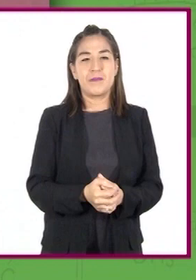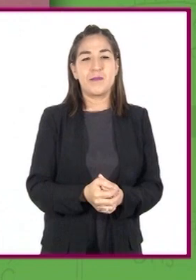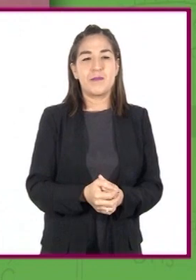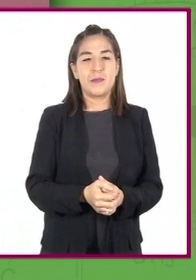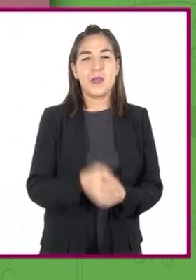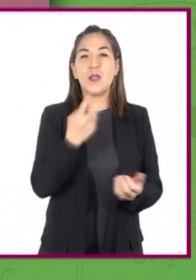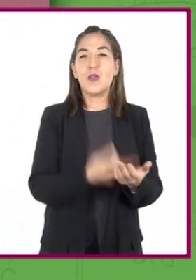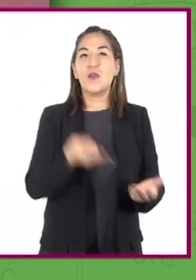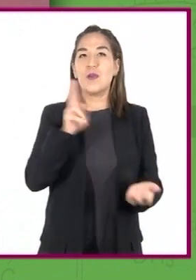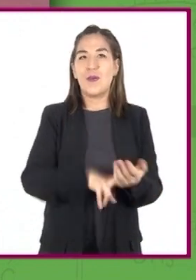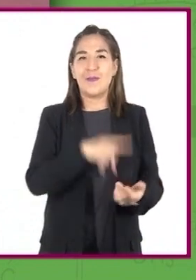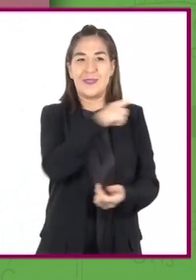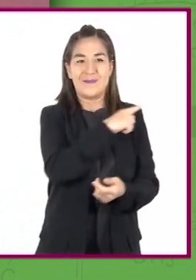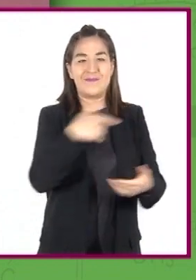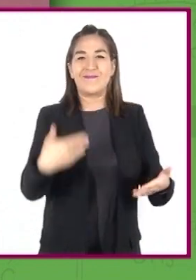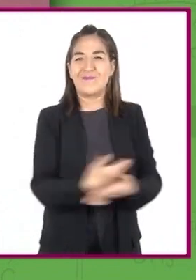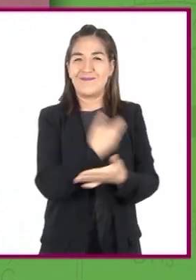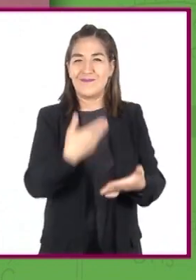se duplica.